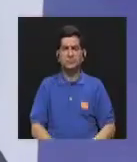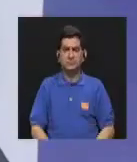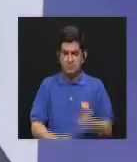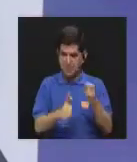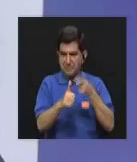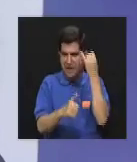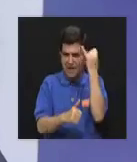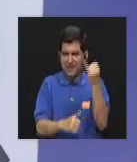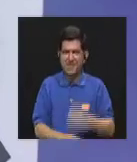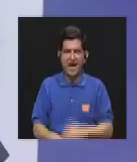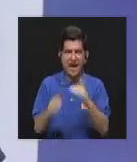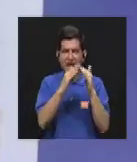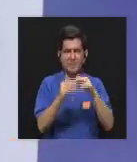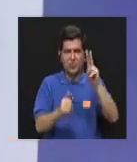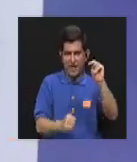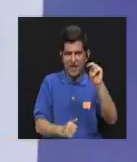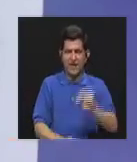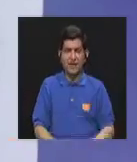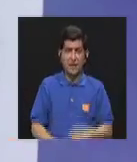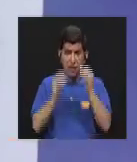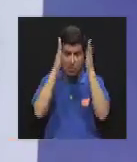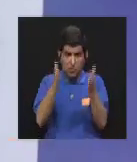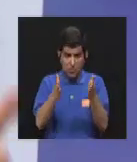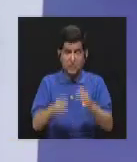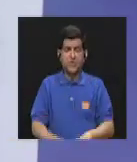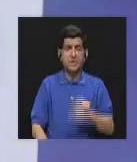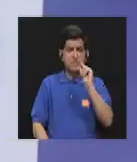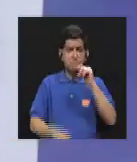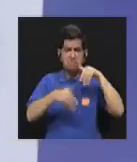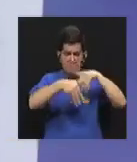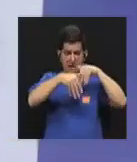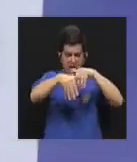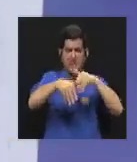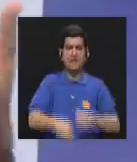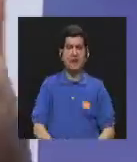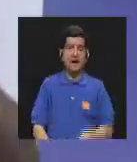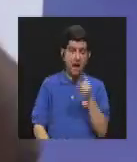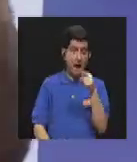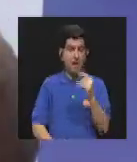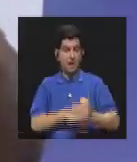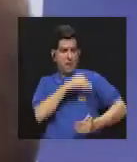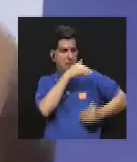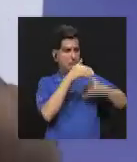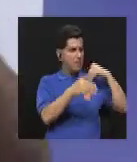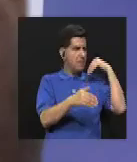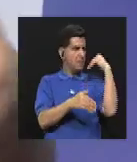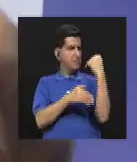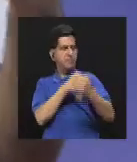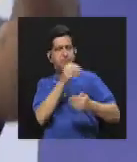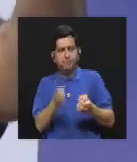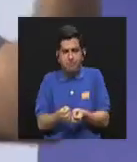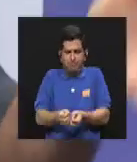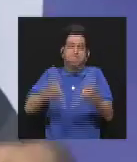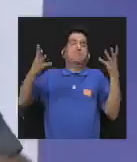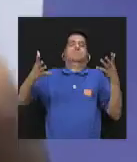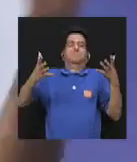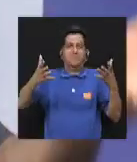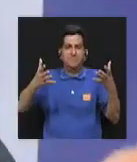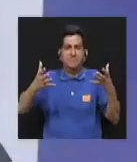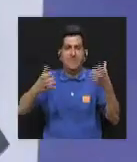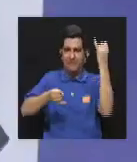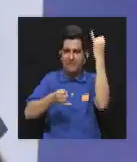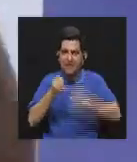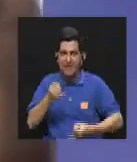Ciudad Neyli. Eso es provocado por los maestros, lo que hacen es una pequeña marcha. Ahí todo evoluciona y eclosiona de una manera